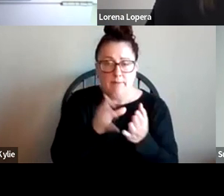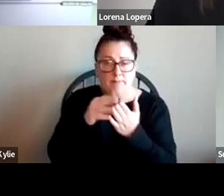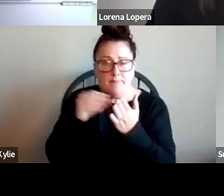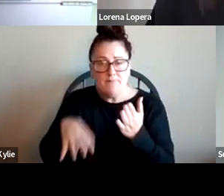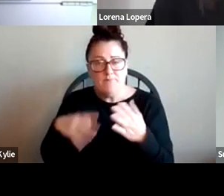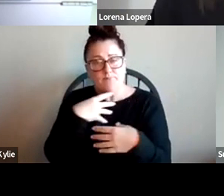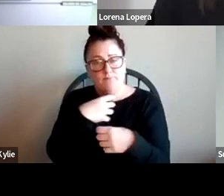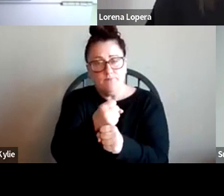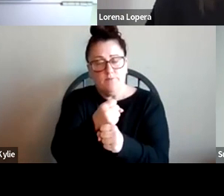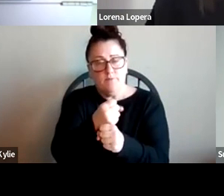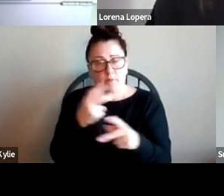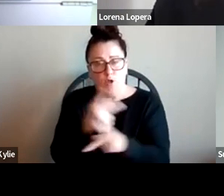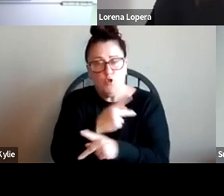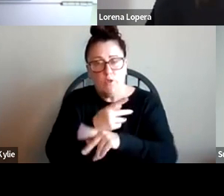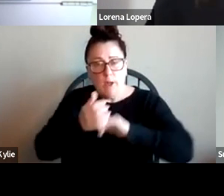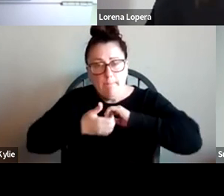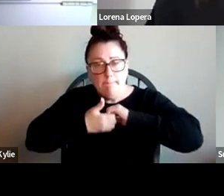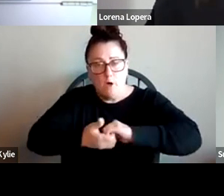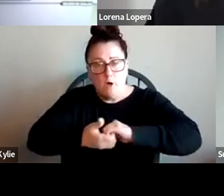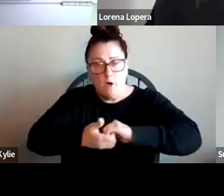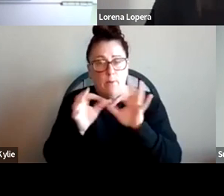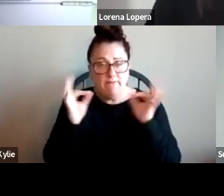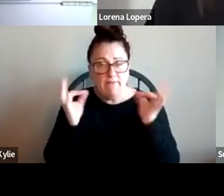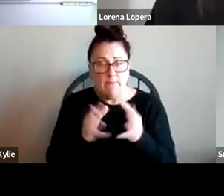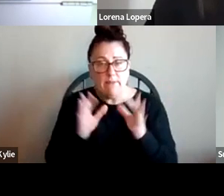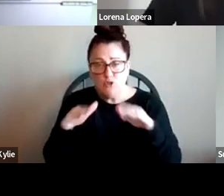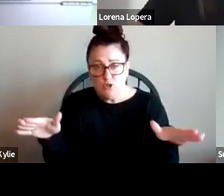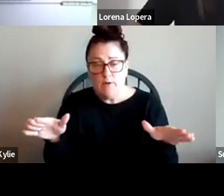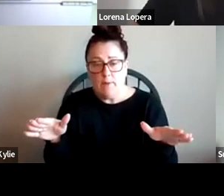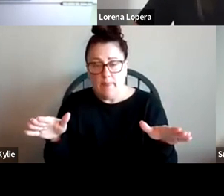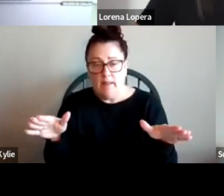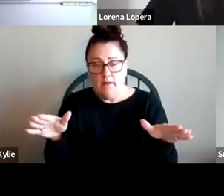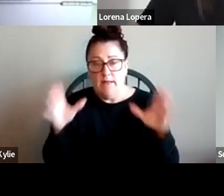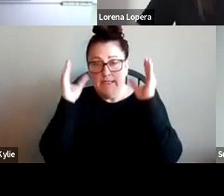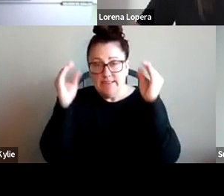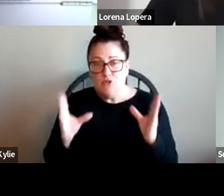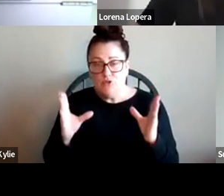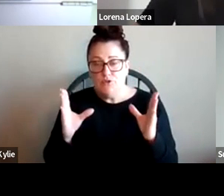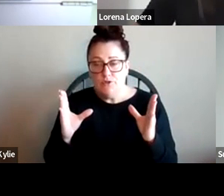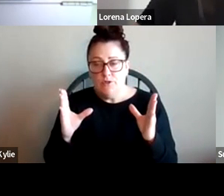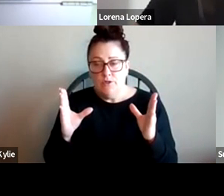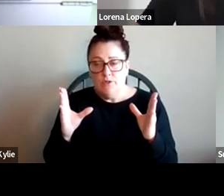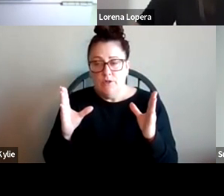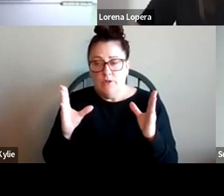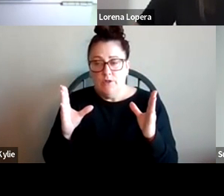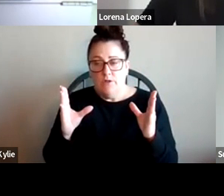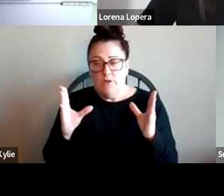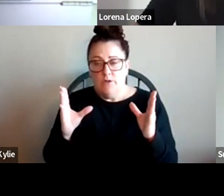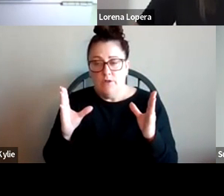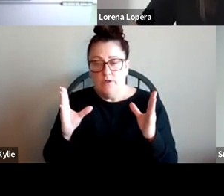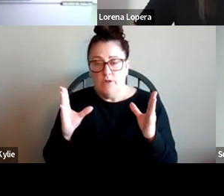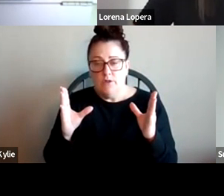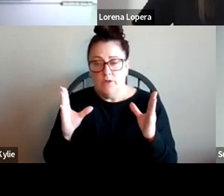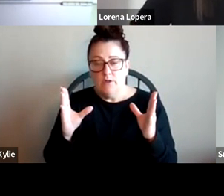las familias, los niños y los maestros, que continúe ampliando la